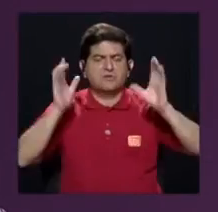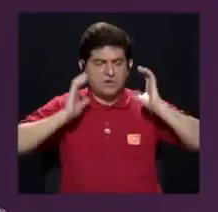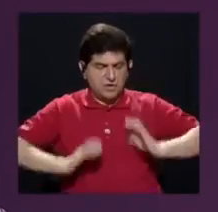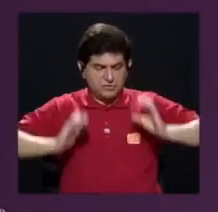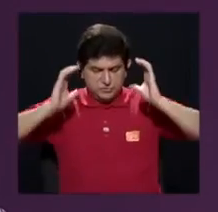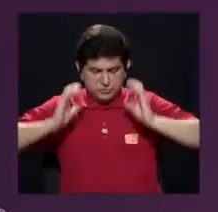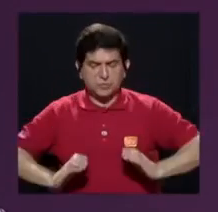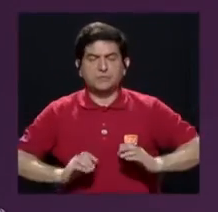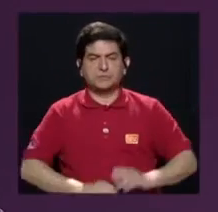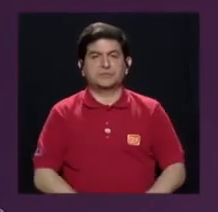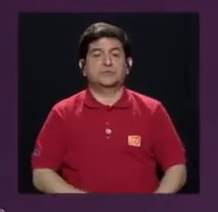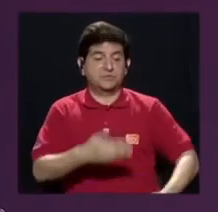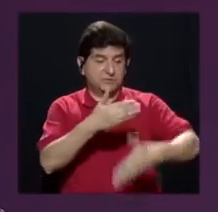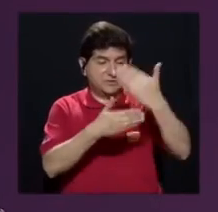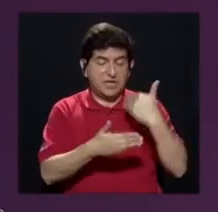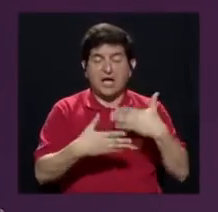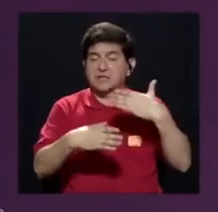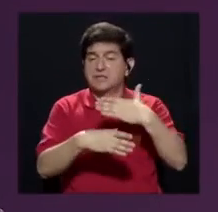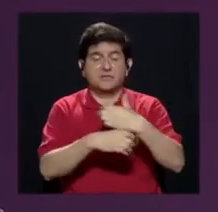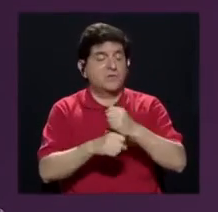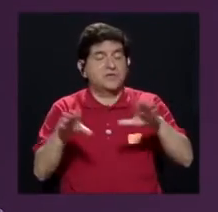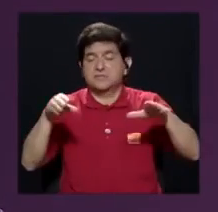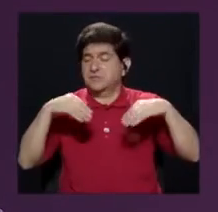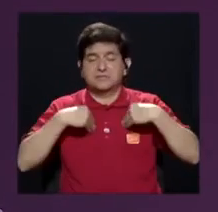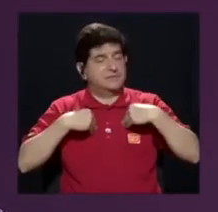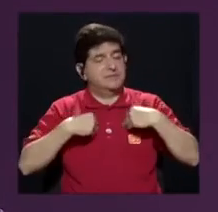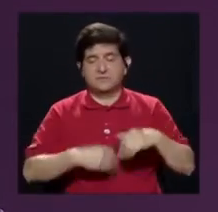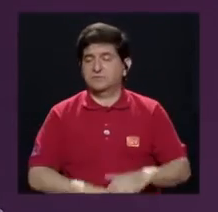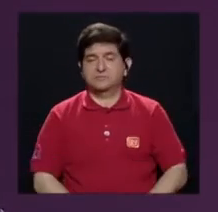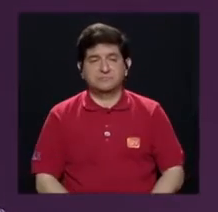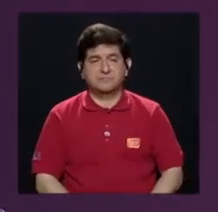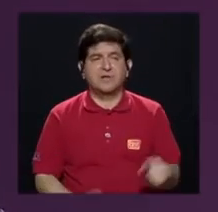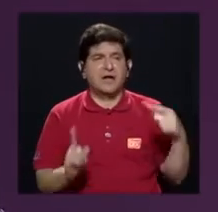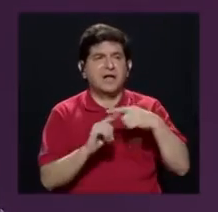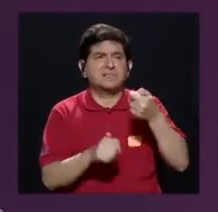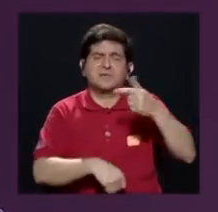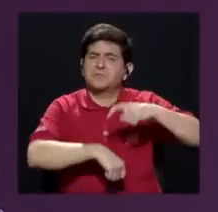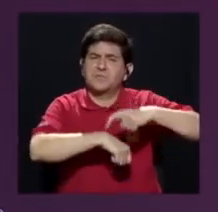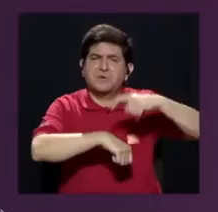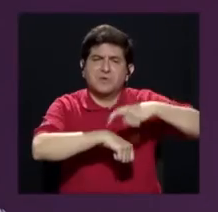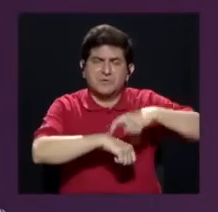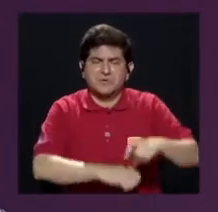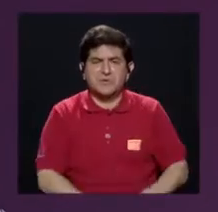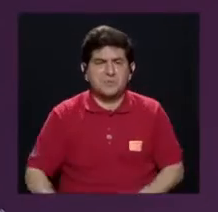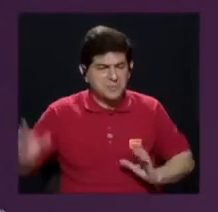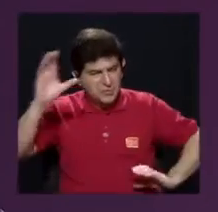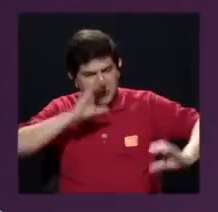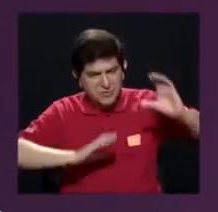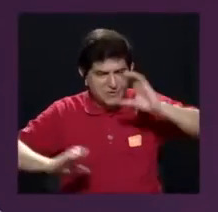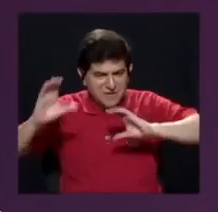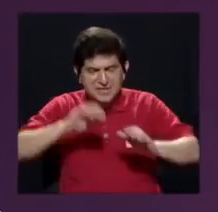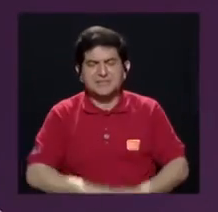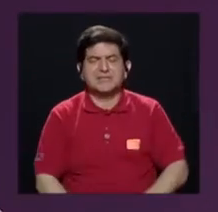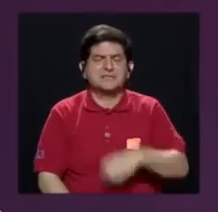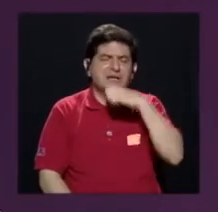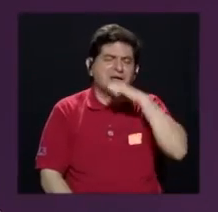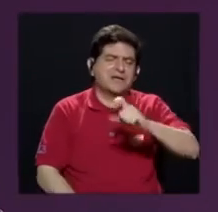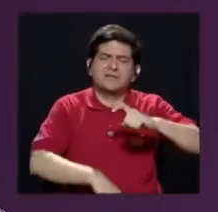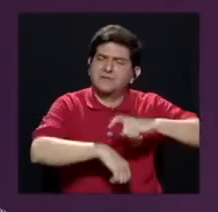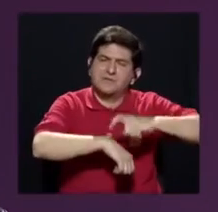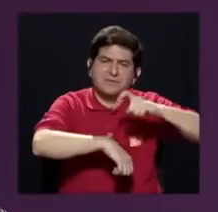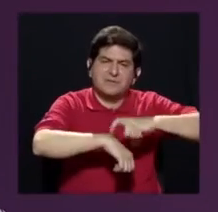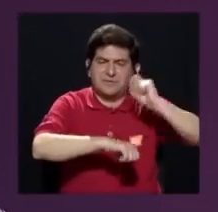cuerpos, que antes esto no se aceptaba porque hasta hace poco, la ciencia del viejo tiempo, por decirlo